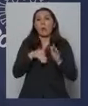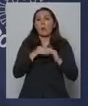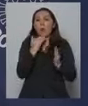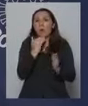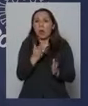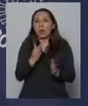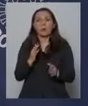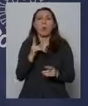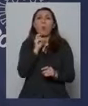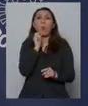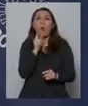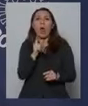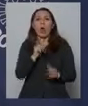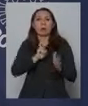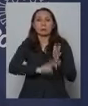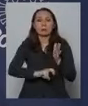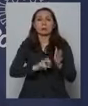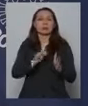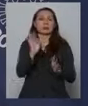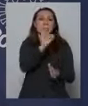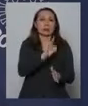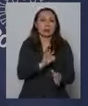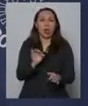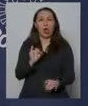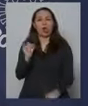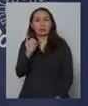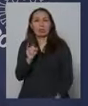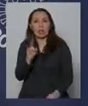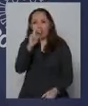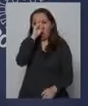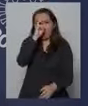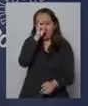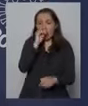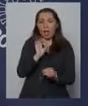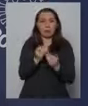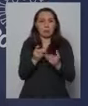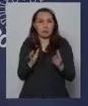previsión, independiente de si es un hospital o una clínica.